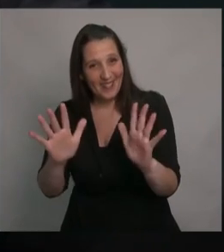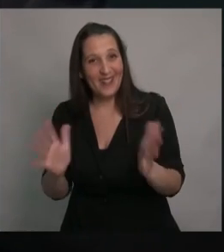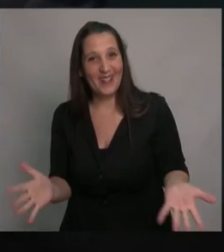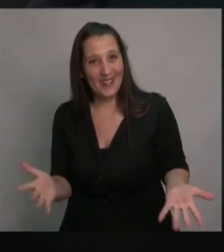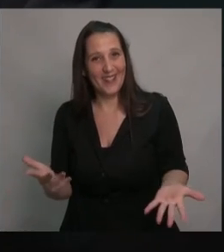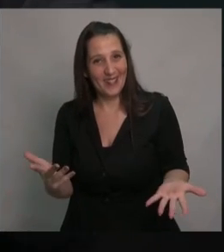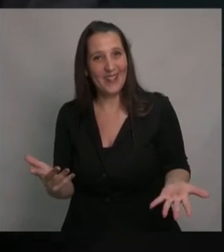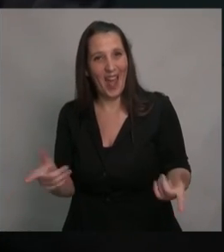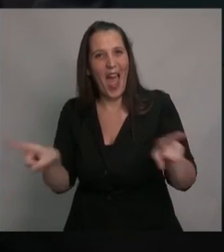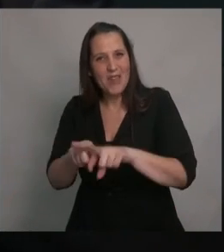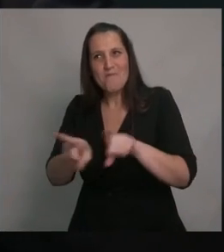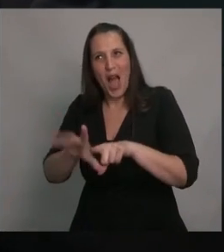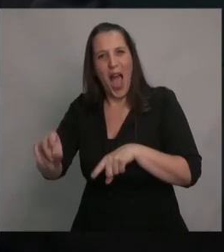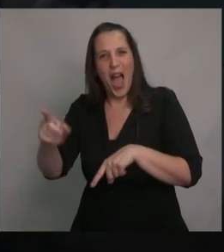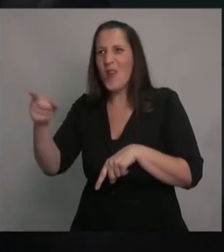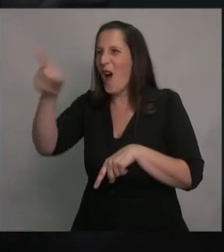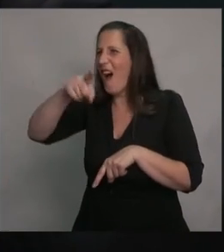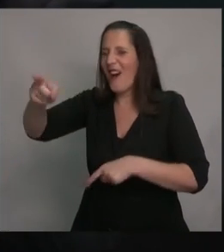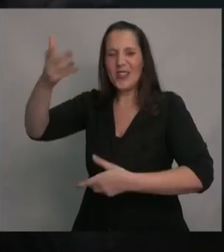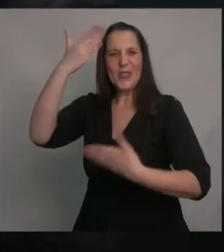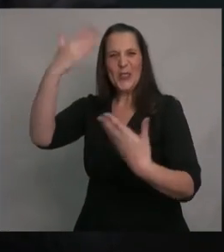Sí son guapos de verdad, etcétera.